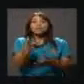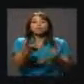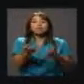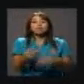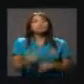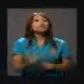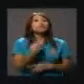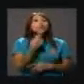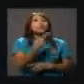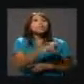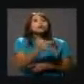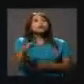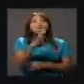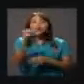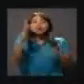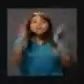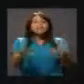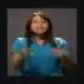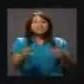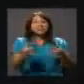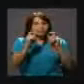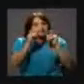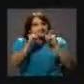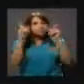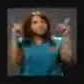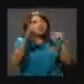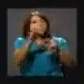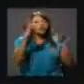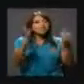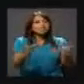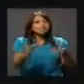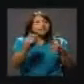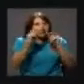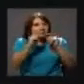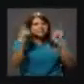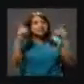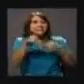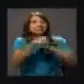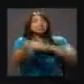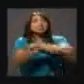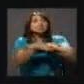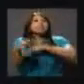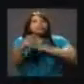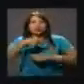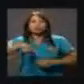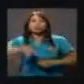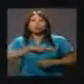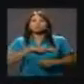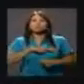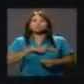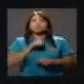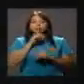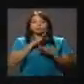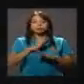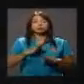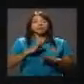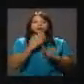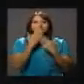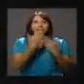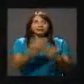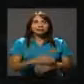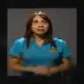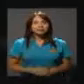despierta costarricense despierta que te están robando y tus hijos permanecemos callados muchas gracias 30